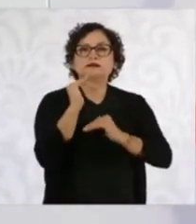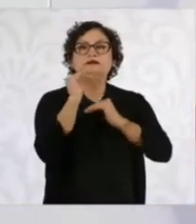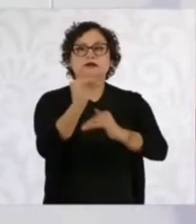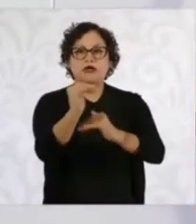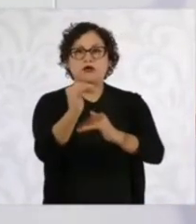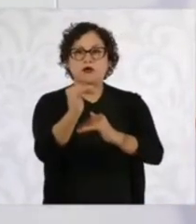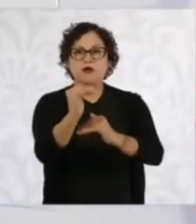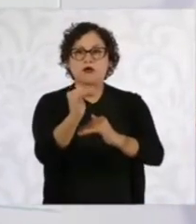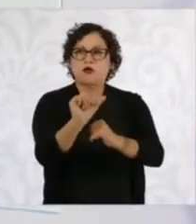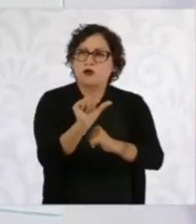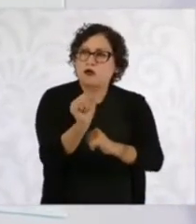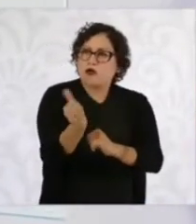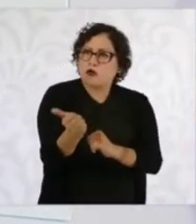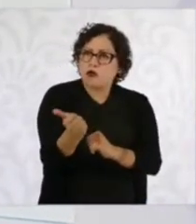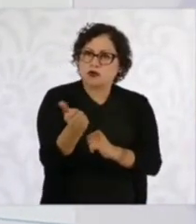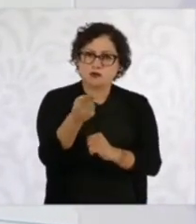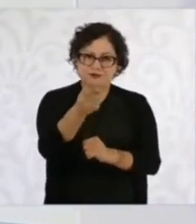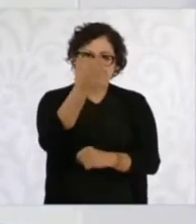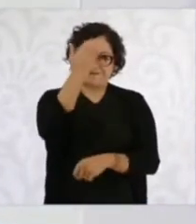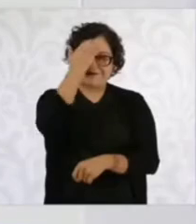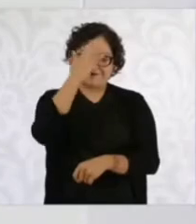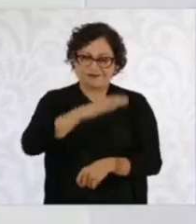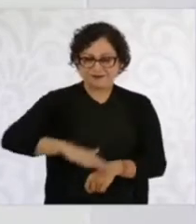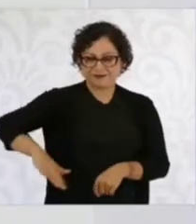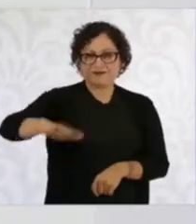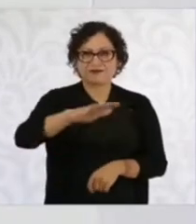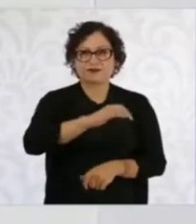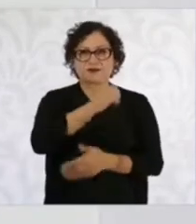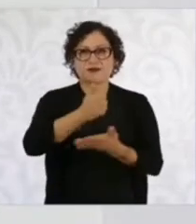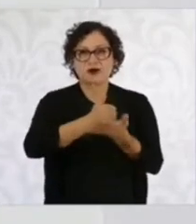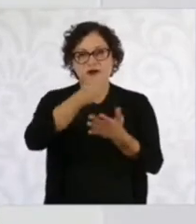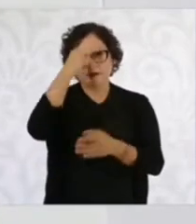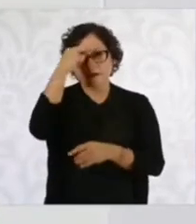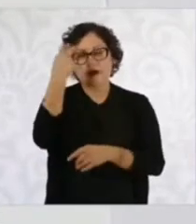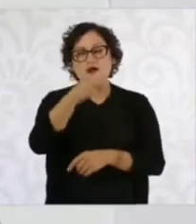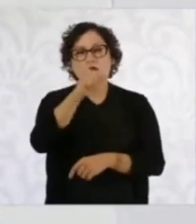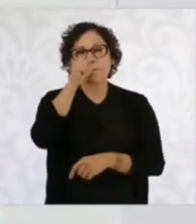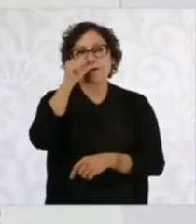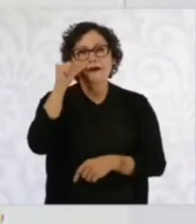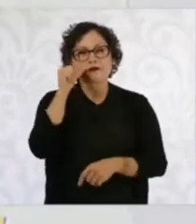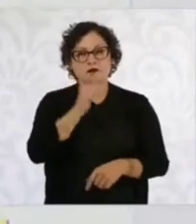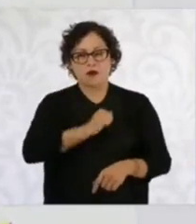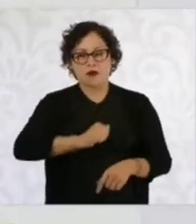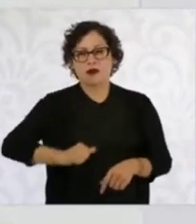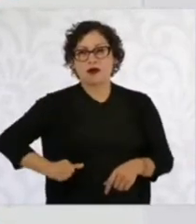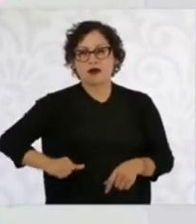edificios, particularmente en la Benito Juárez, que tienen 7 pisos, que tienen 8 pisos.